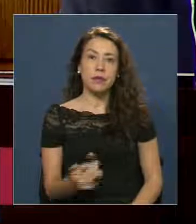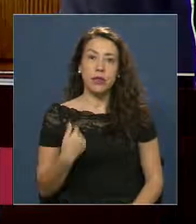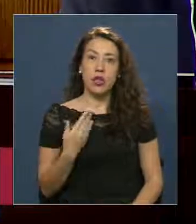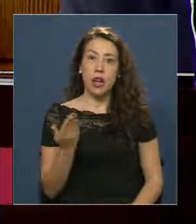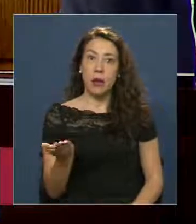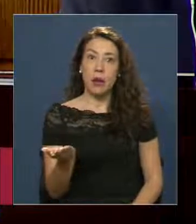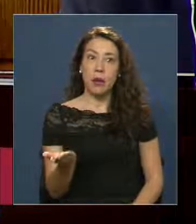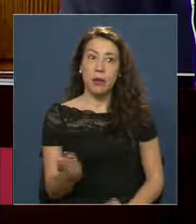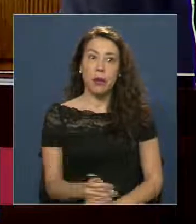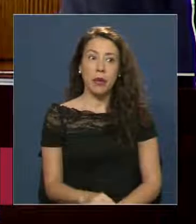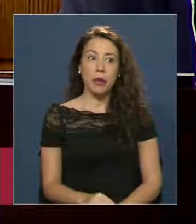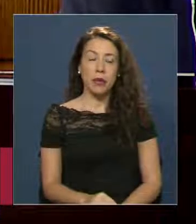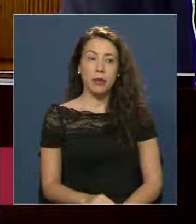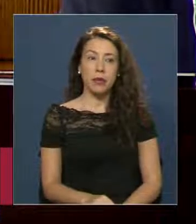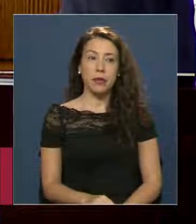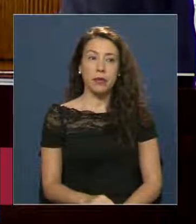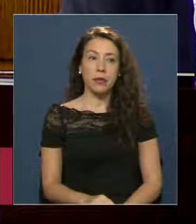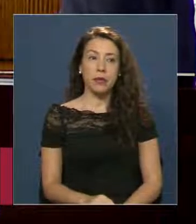aquellos que